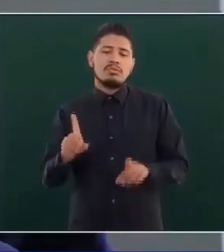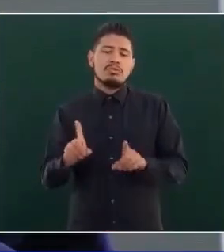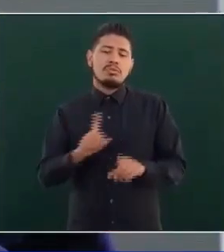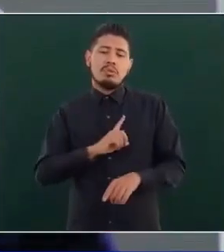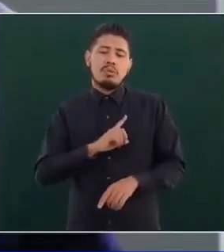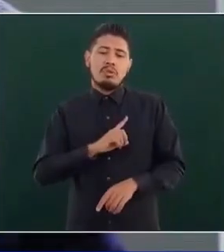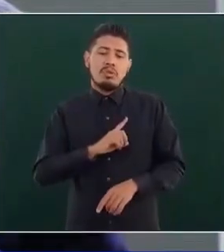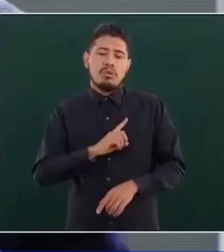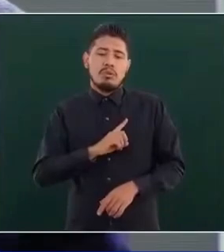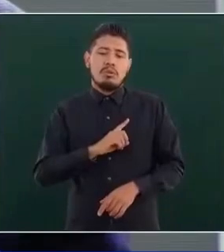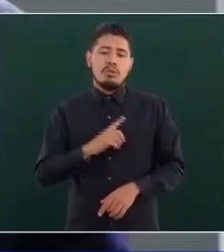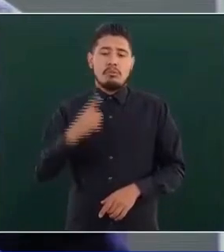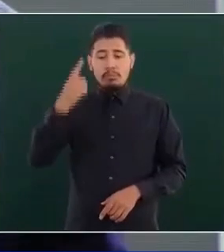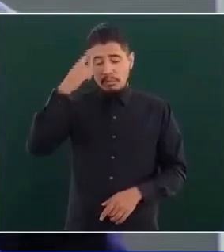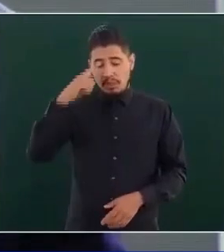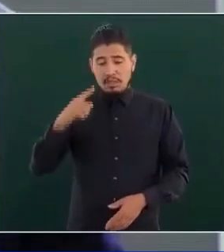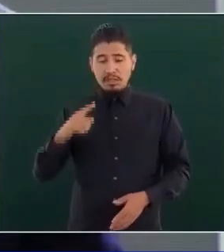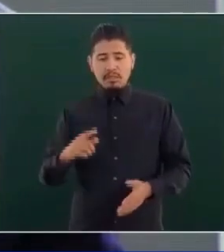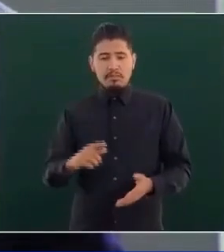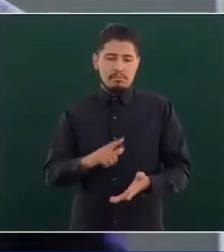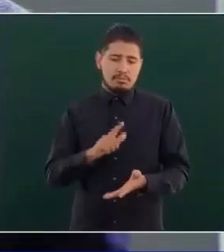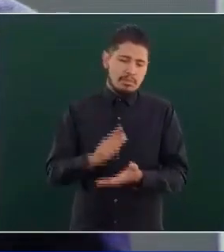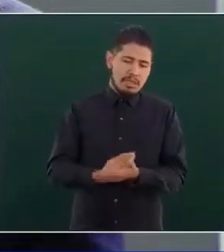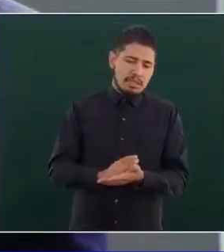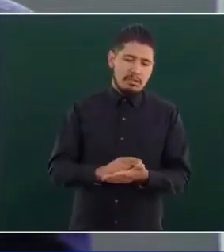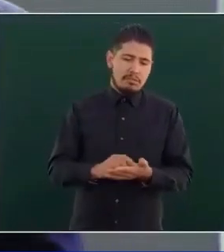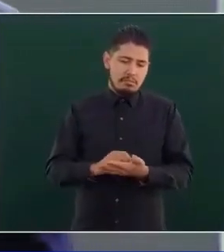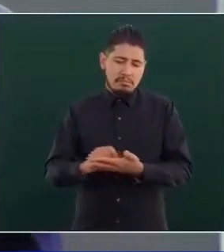formalismo, era para llenar el expediente.